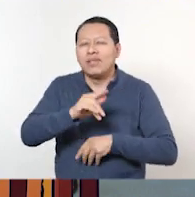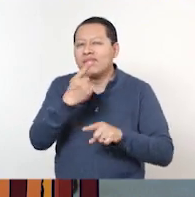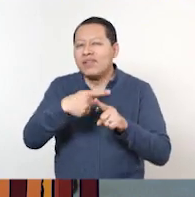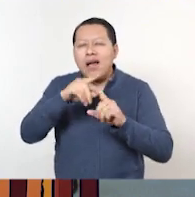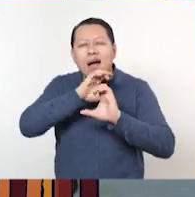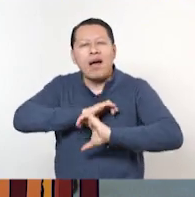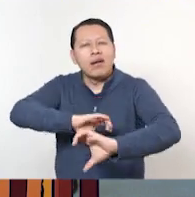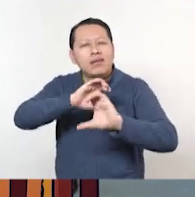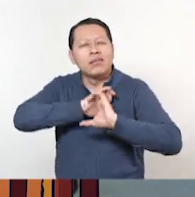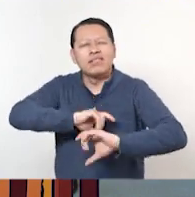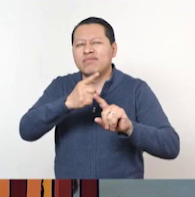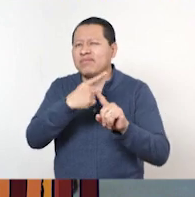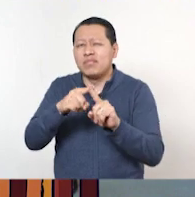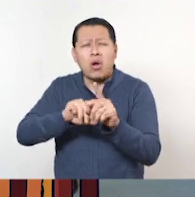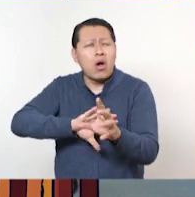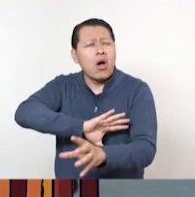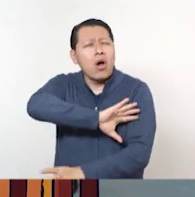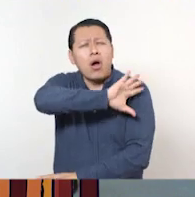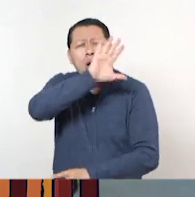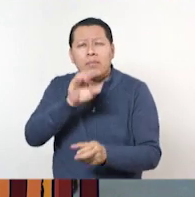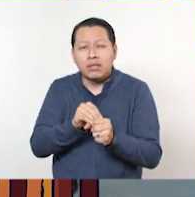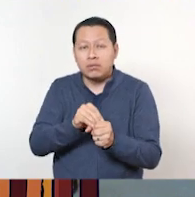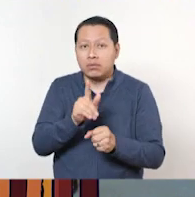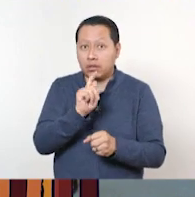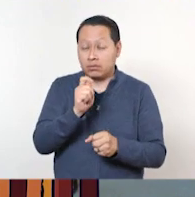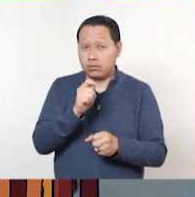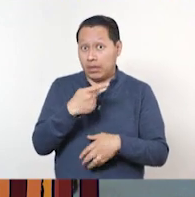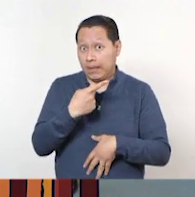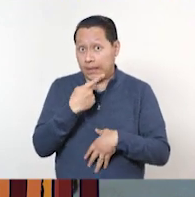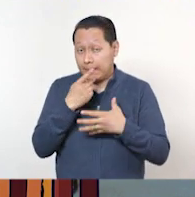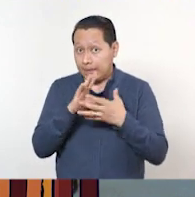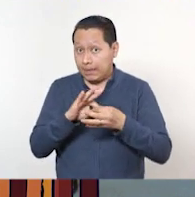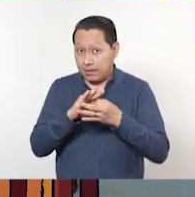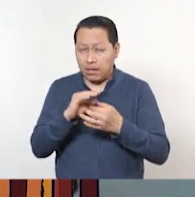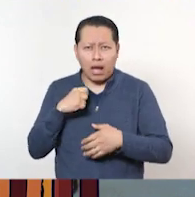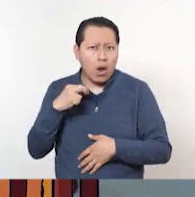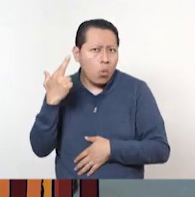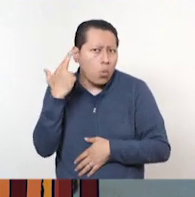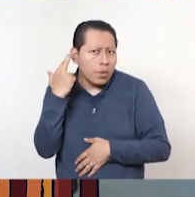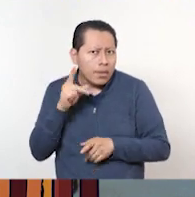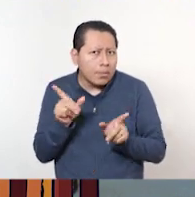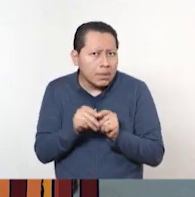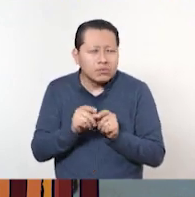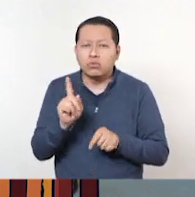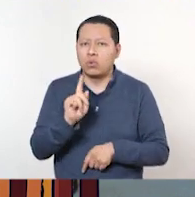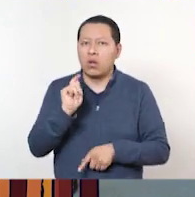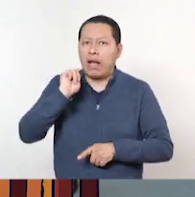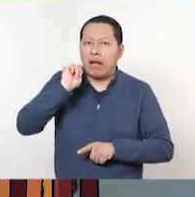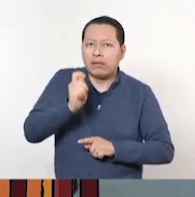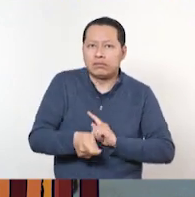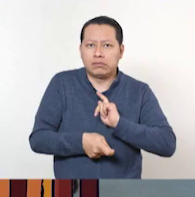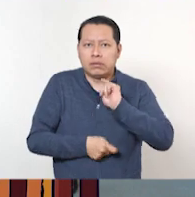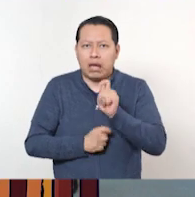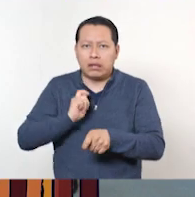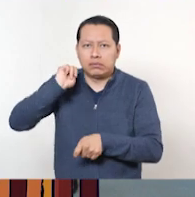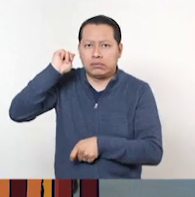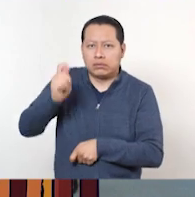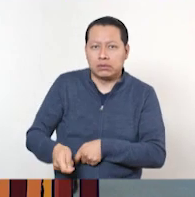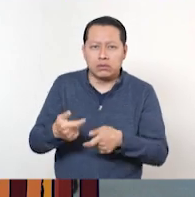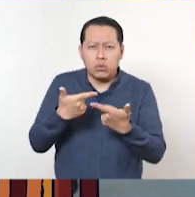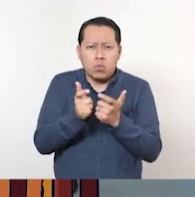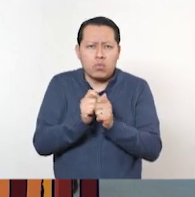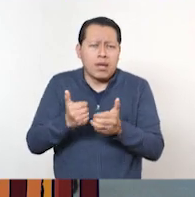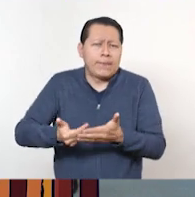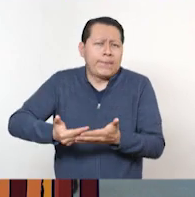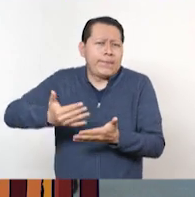cantar. Cuando nosotros hablamos, expresamos no solamente sonidos, sino significados que nuestro grupo social ha